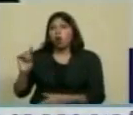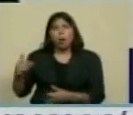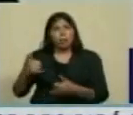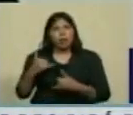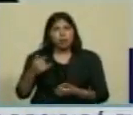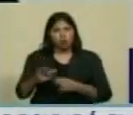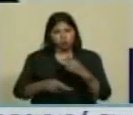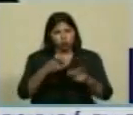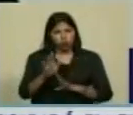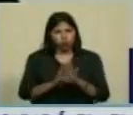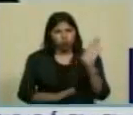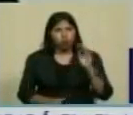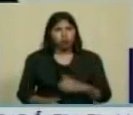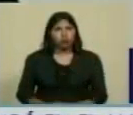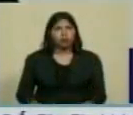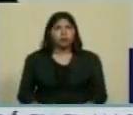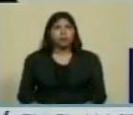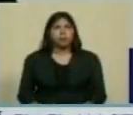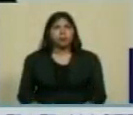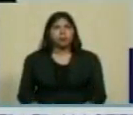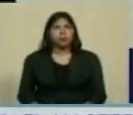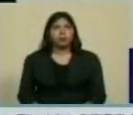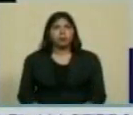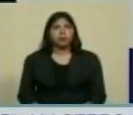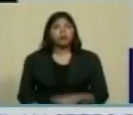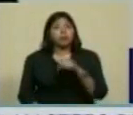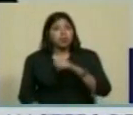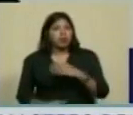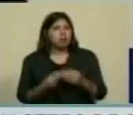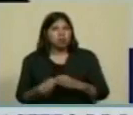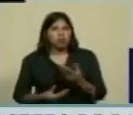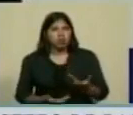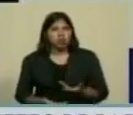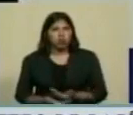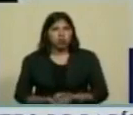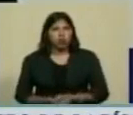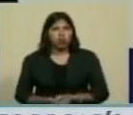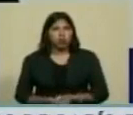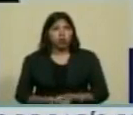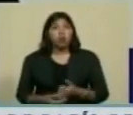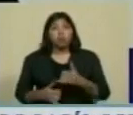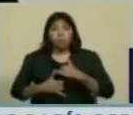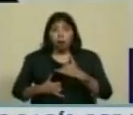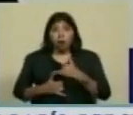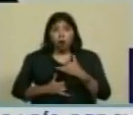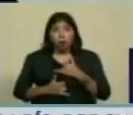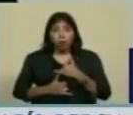desarrollar o a hacer ingeniería inversa, por el contrario, ya estamos haciendo nuestras propias